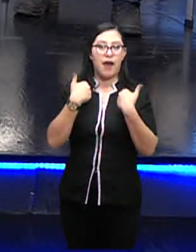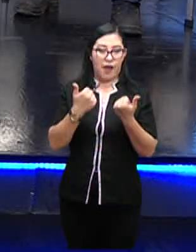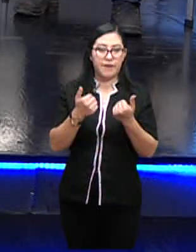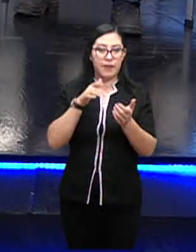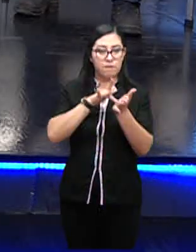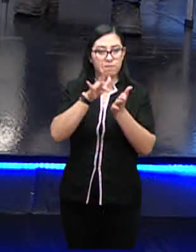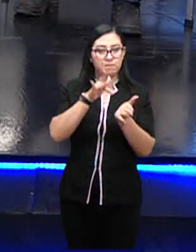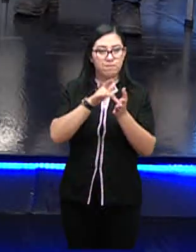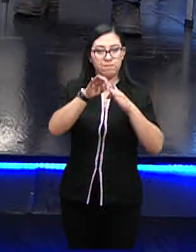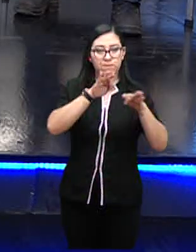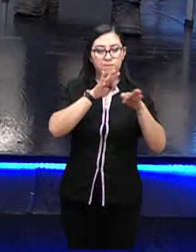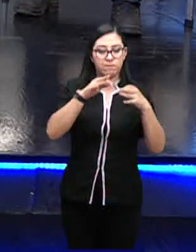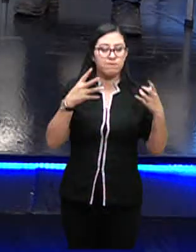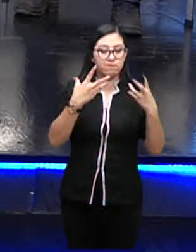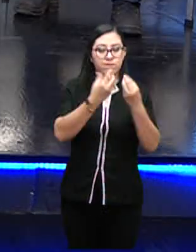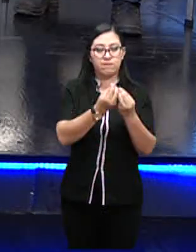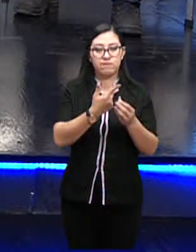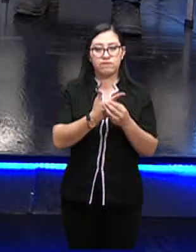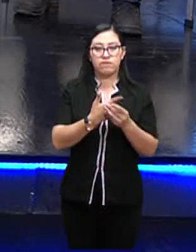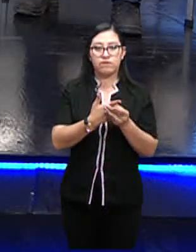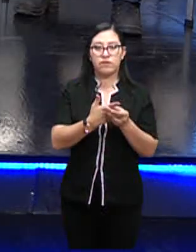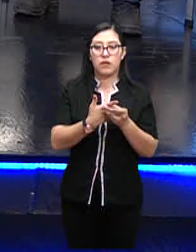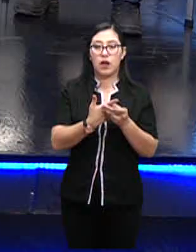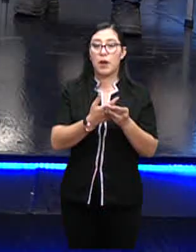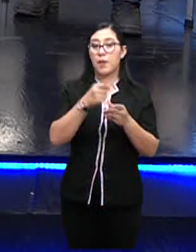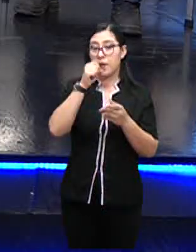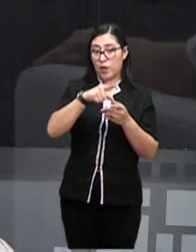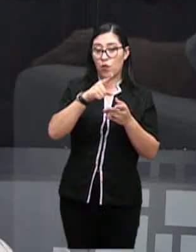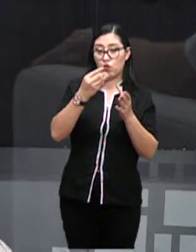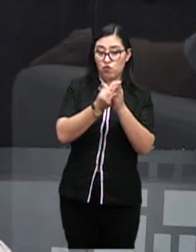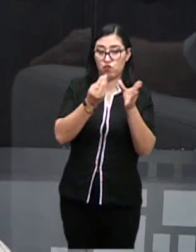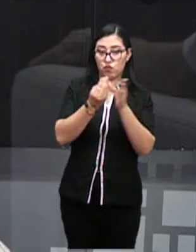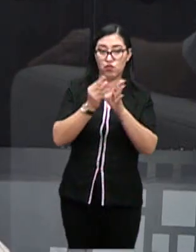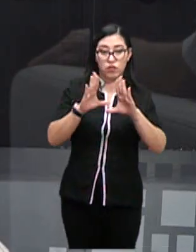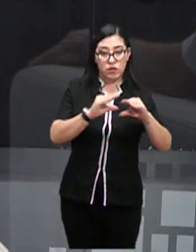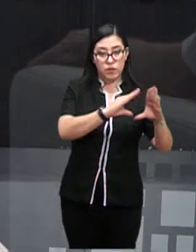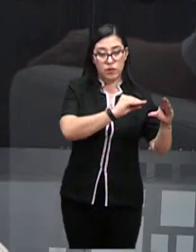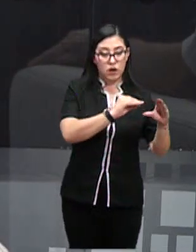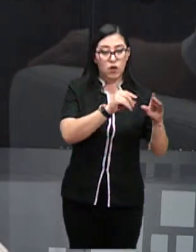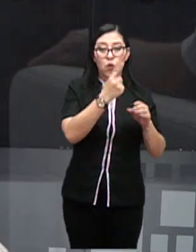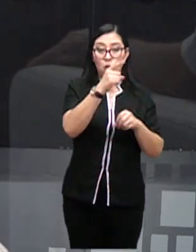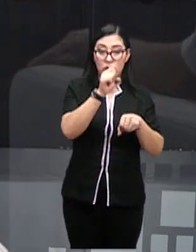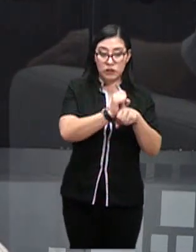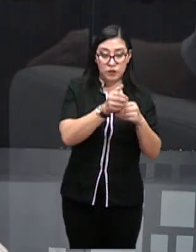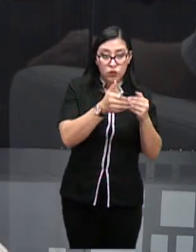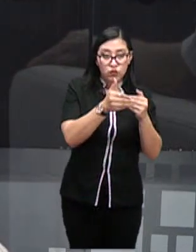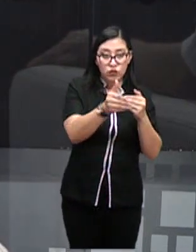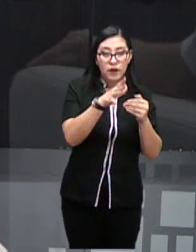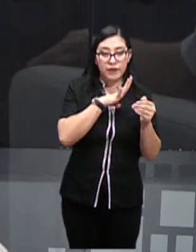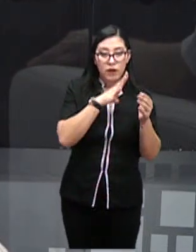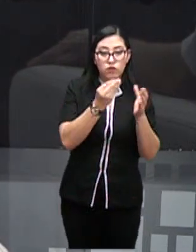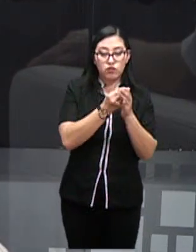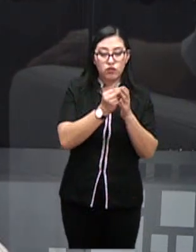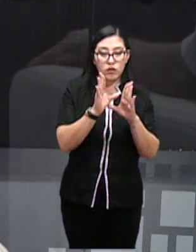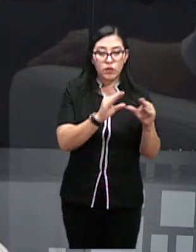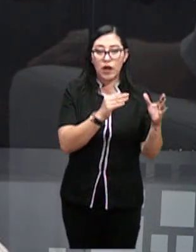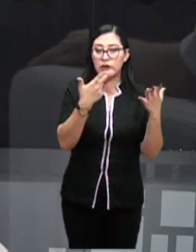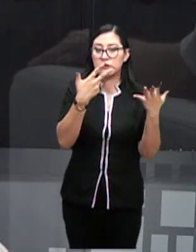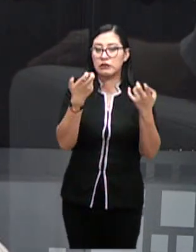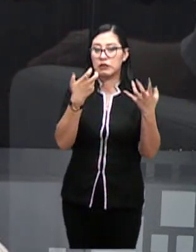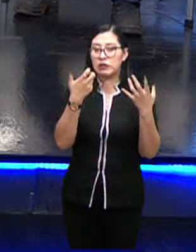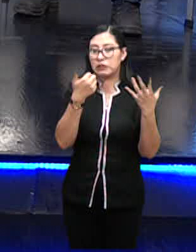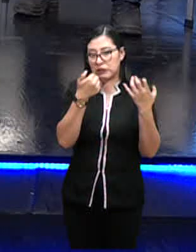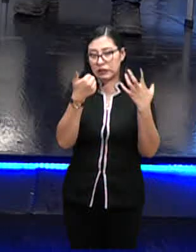con los comerciantes, por eso le está dando la capacitación. Llevamos prácticamente una semana haciéndolo, llevamos 680